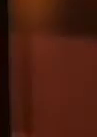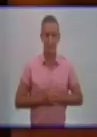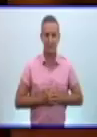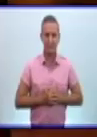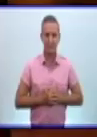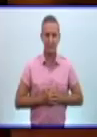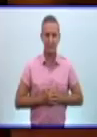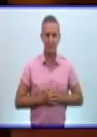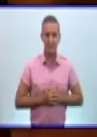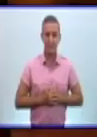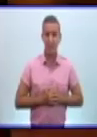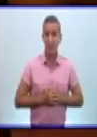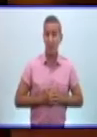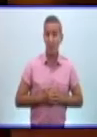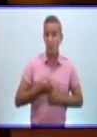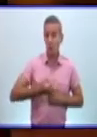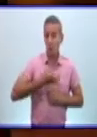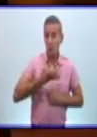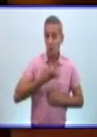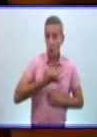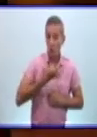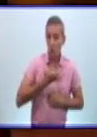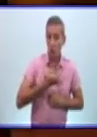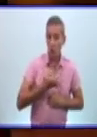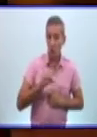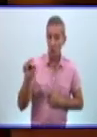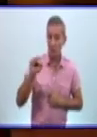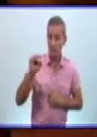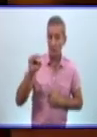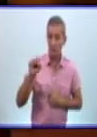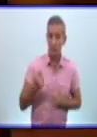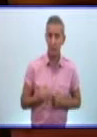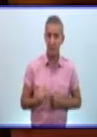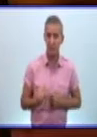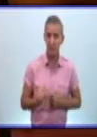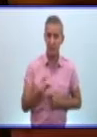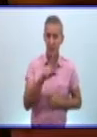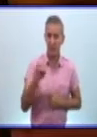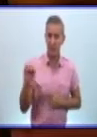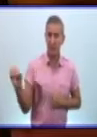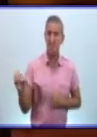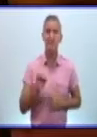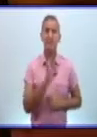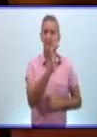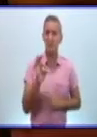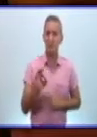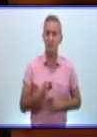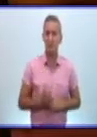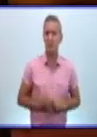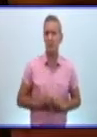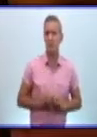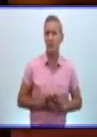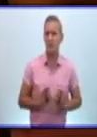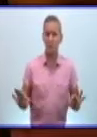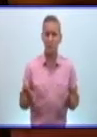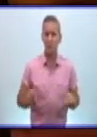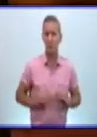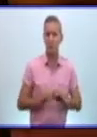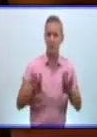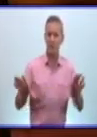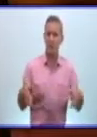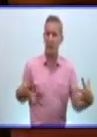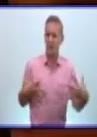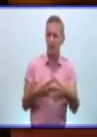Como les adelantaba, las sustancias no están 100% puras en la naturaleza, sino que pueden estar mezcladas con